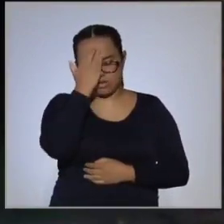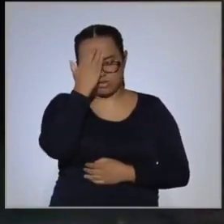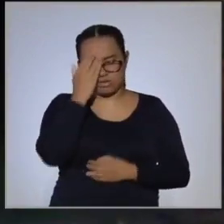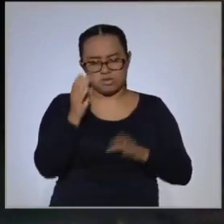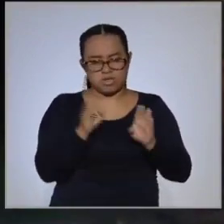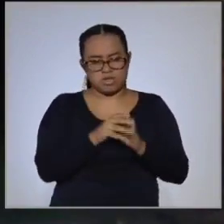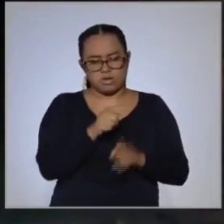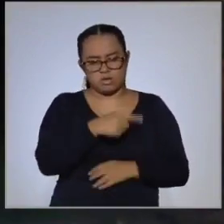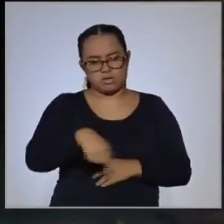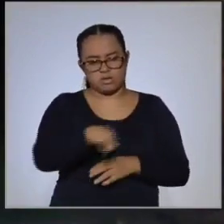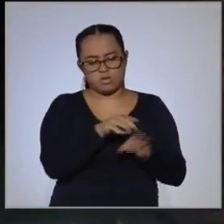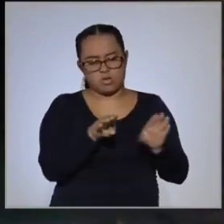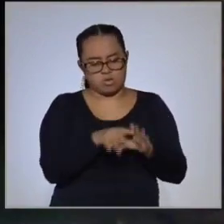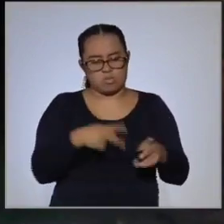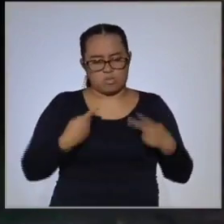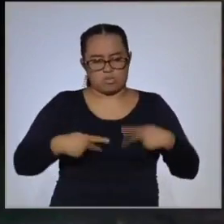constituyen,